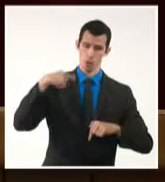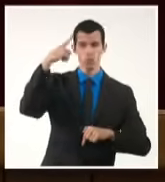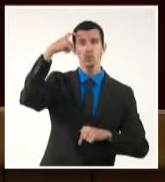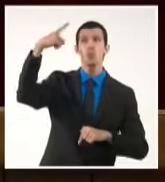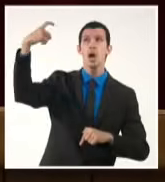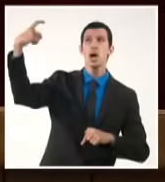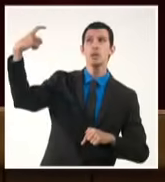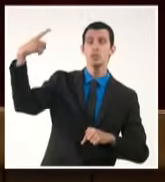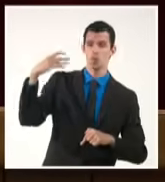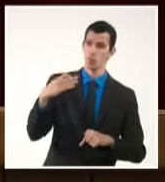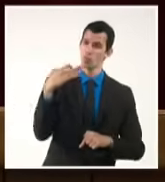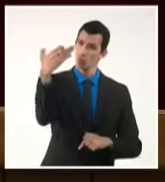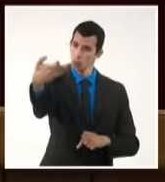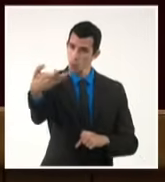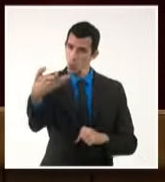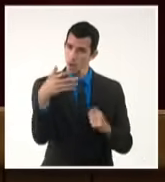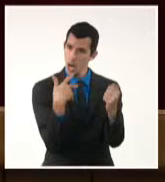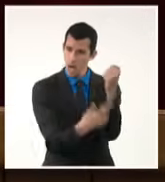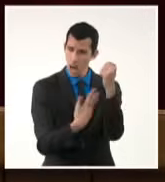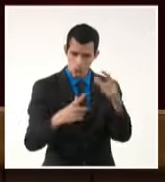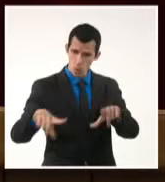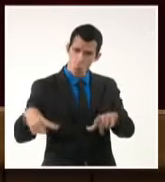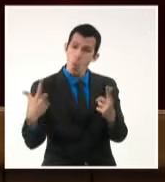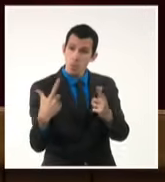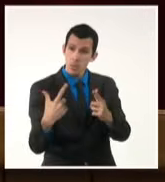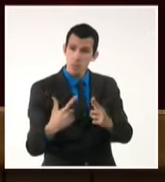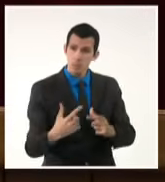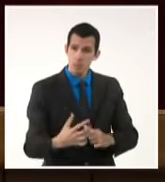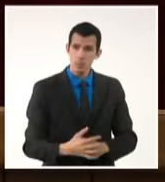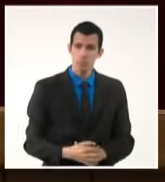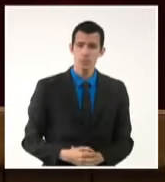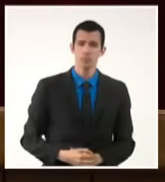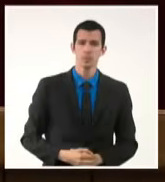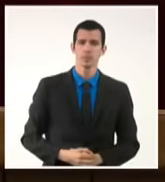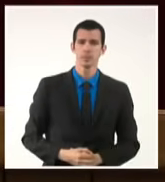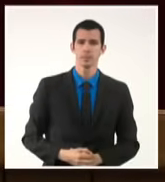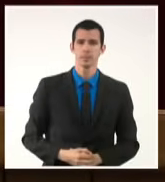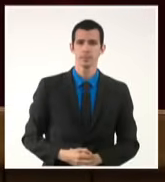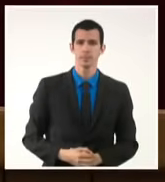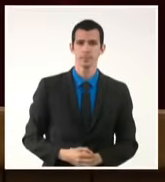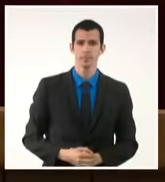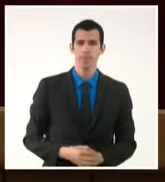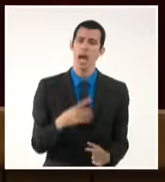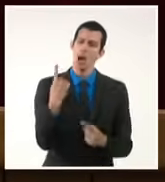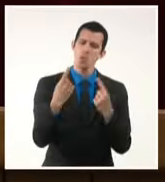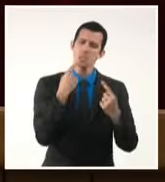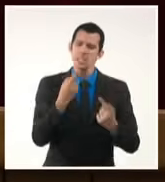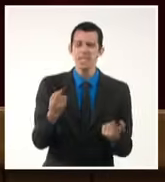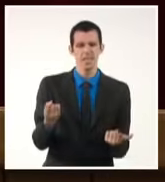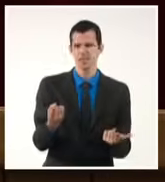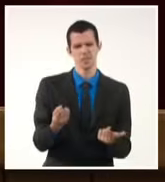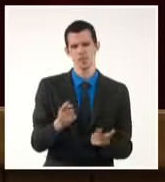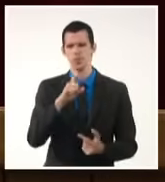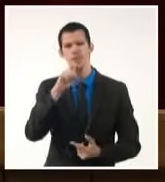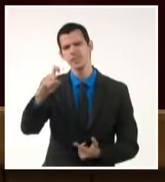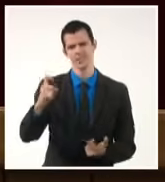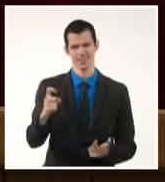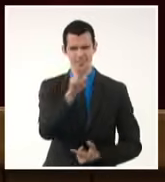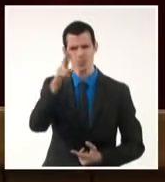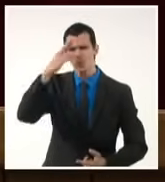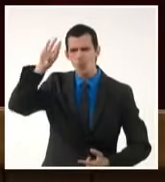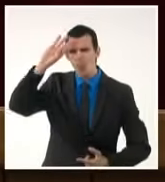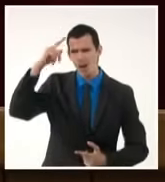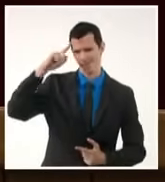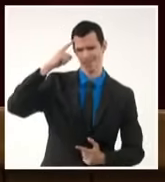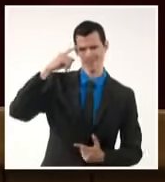Se ha planteado por lo general que esas tareas eran irrealizables, eran imposibles, pero yo en mi vida